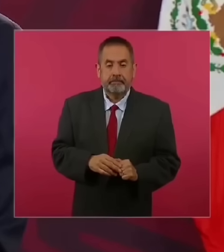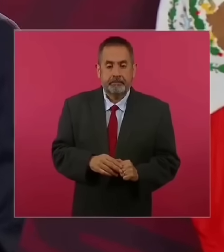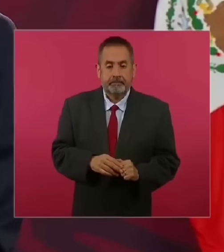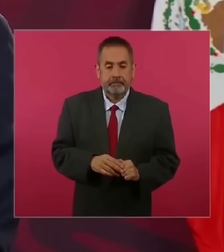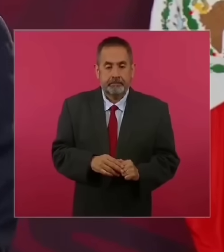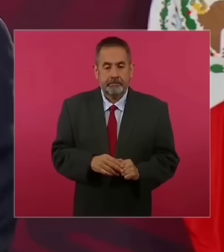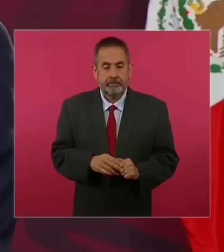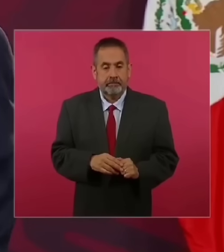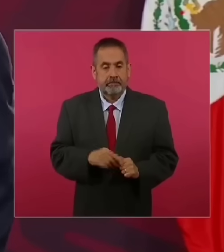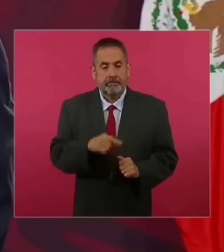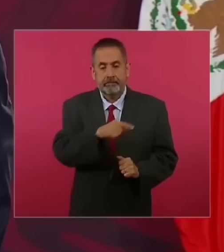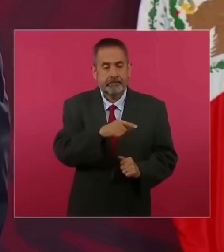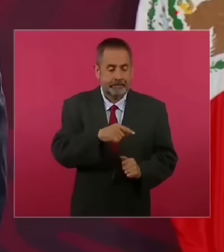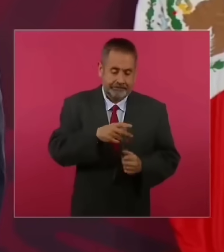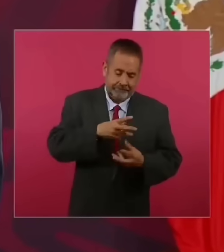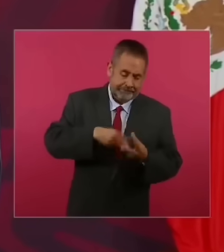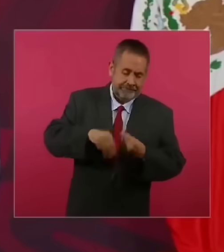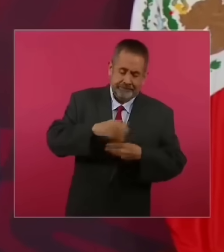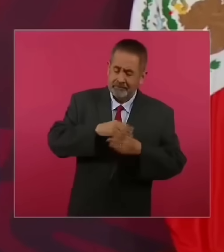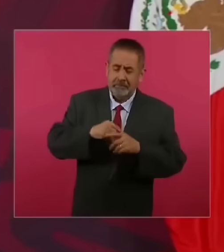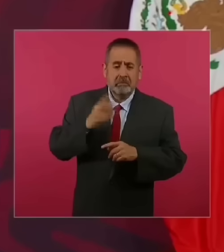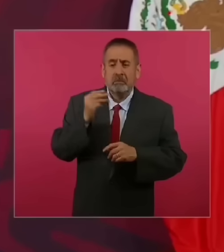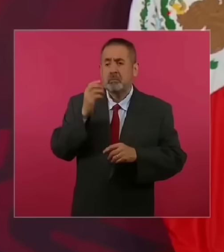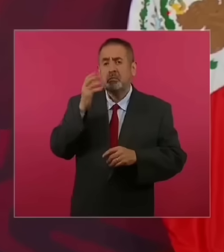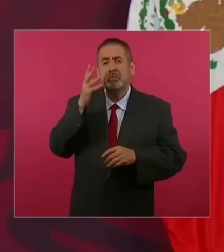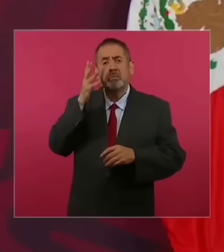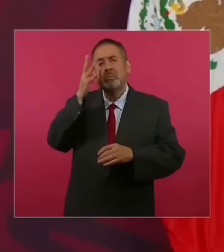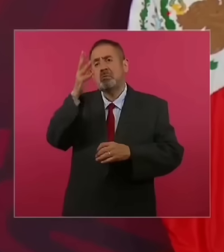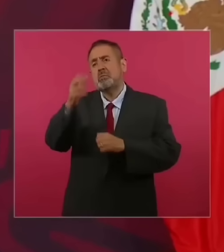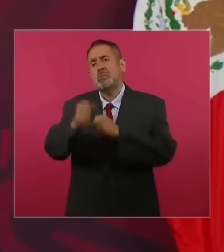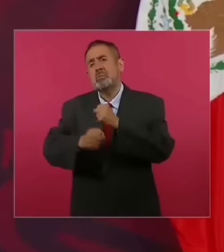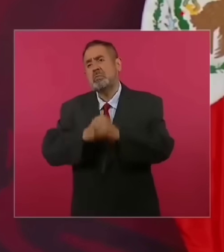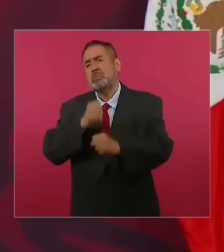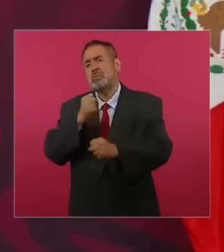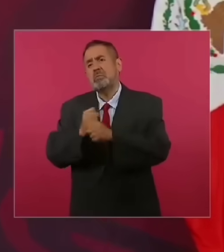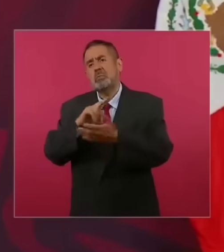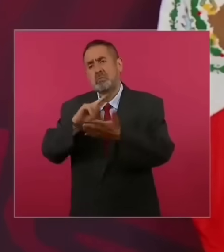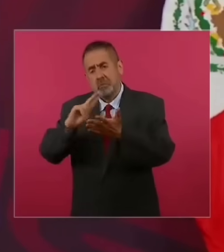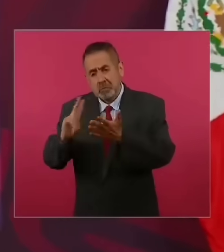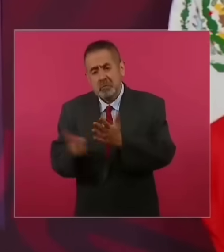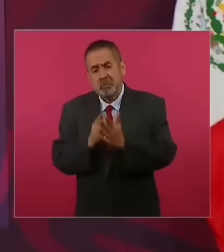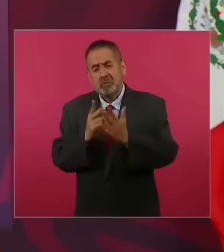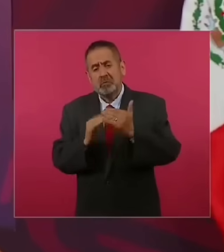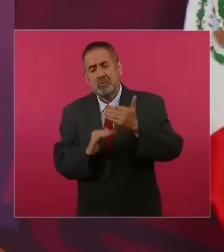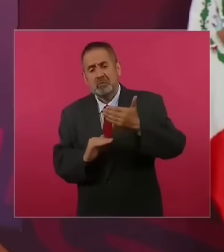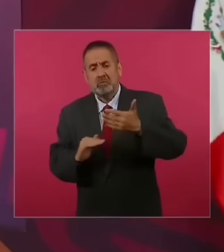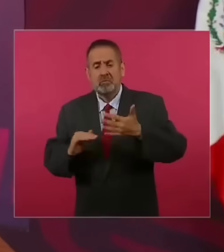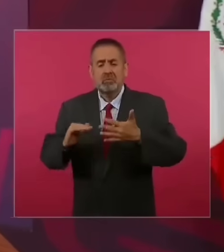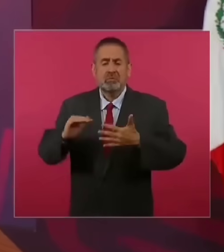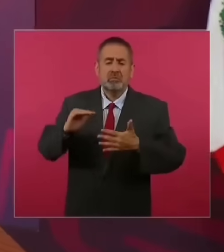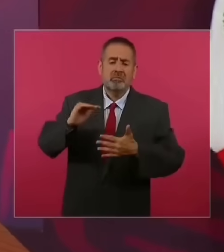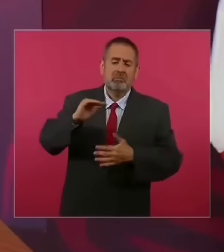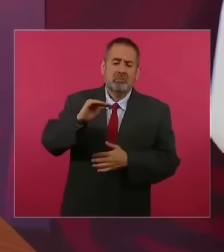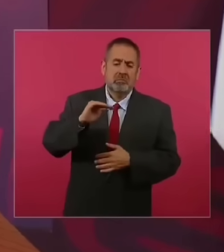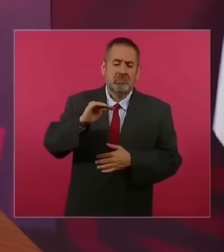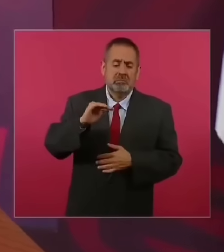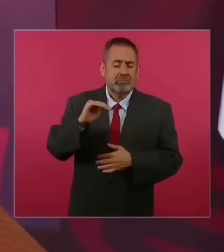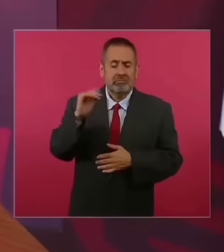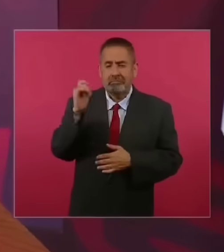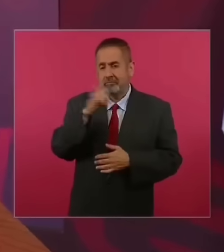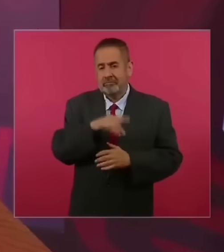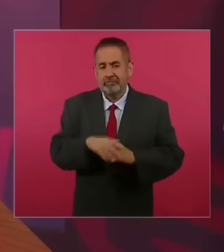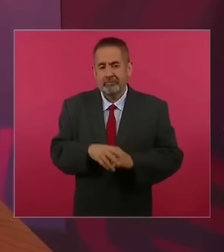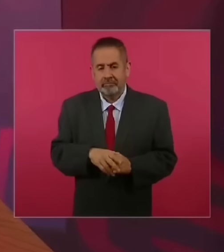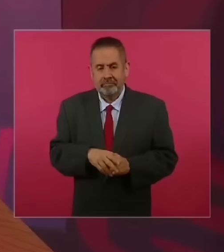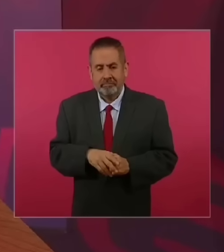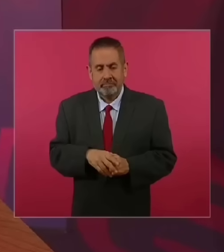la recuperación nos iba a llevar mucho tiempo, que iba a ser como una L, que caímos y